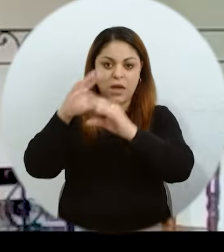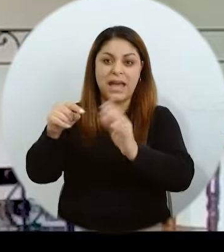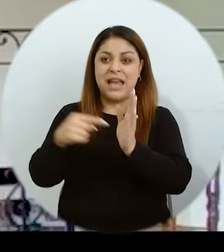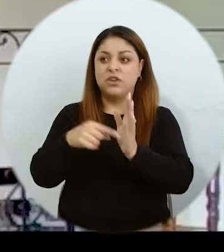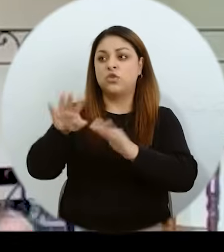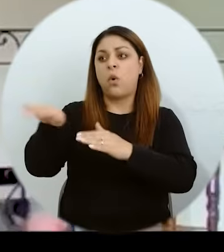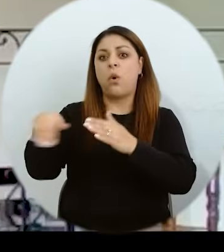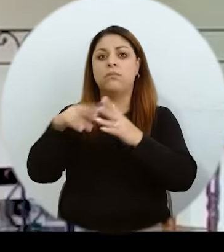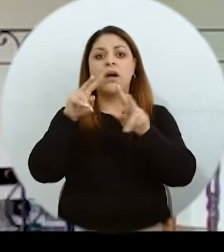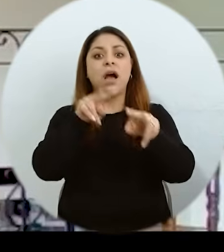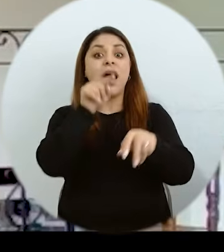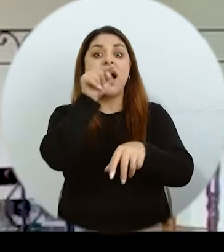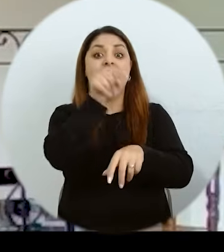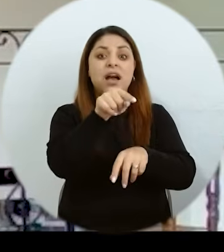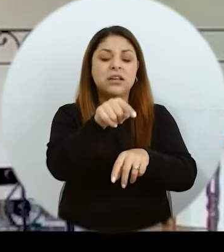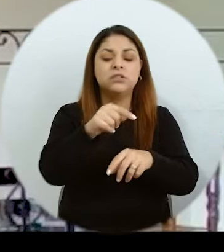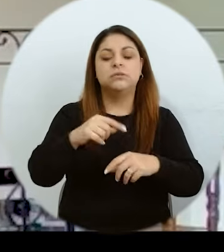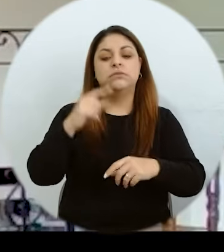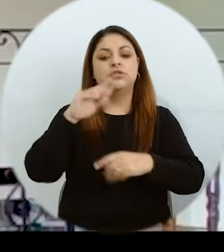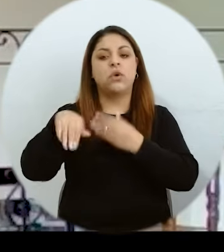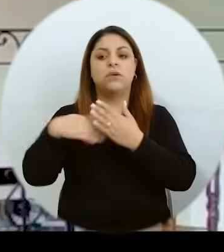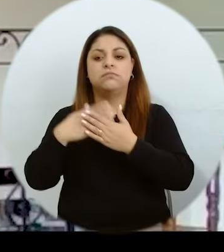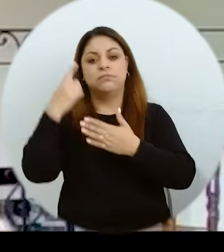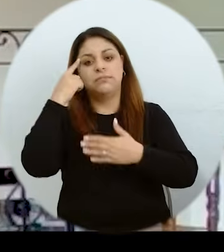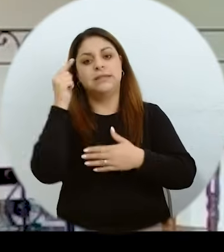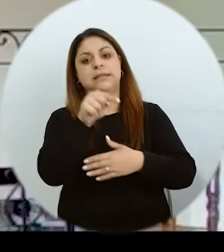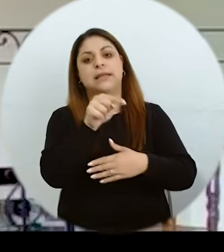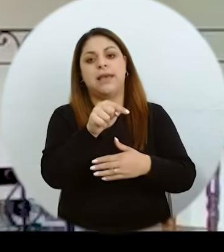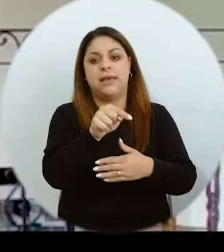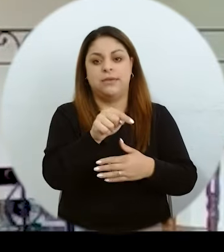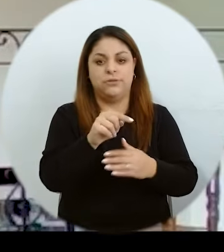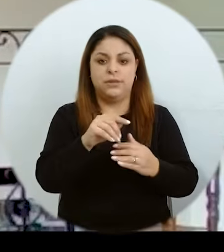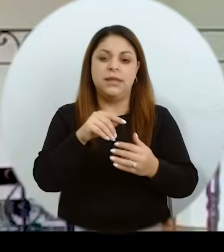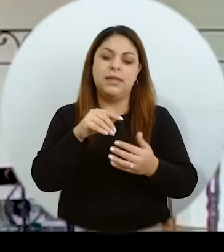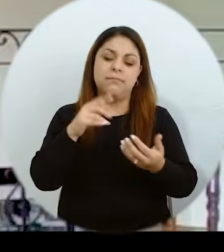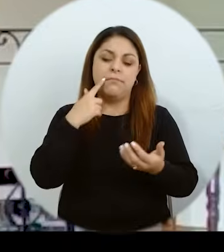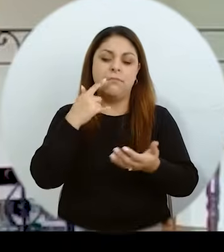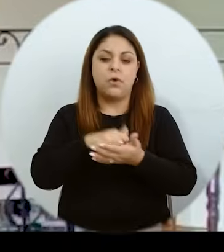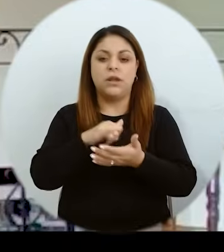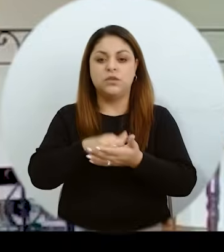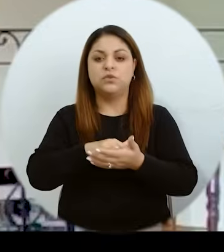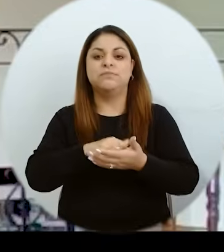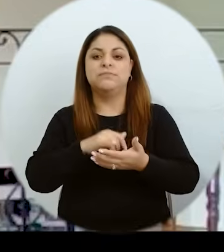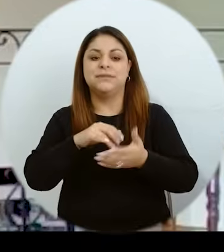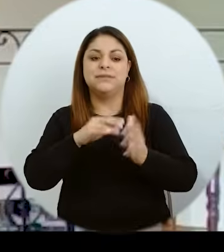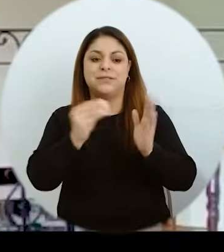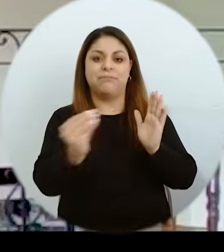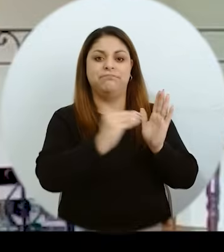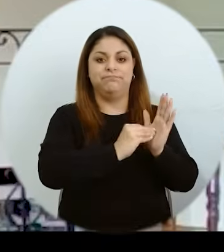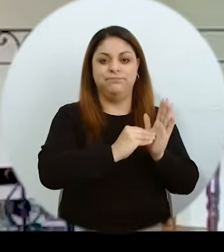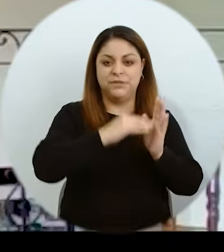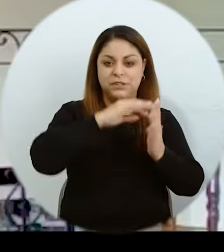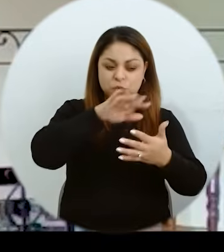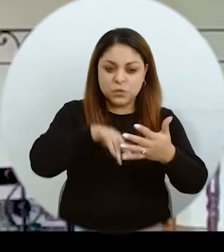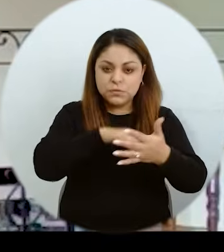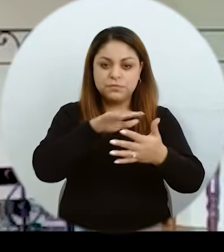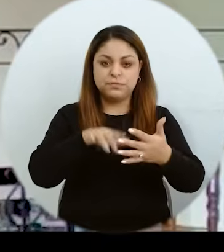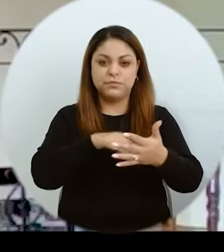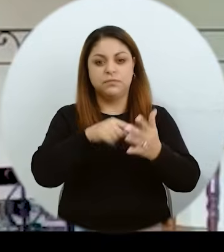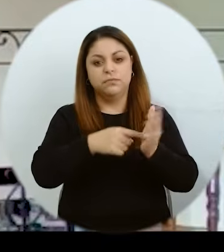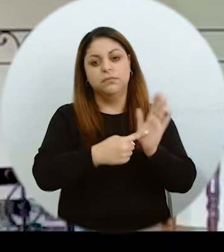como es lo más escuchado en los medios, es lo más estudiado en este tipo de instrumentos